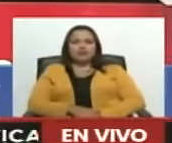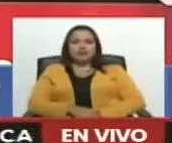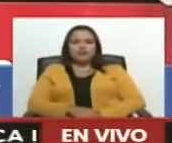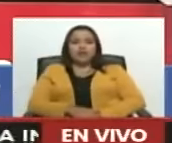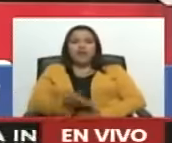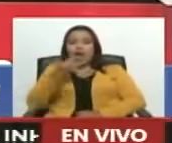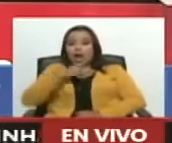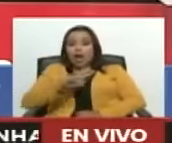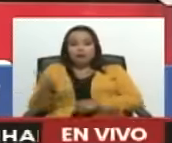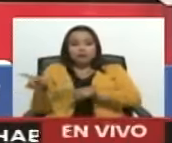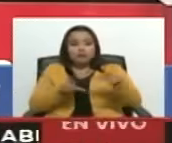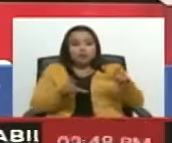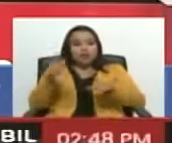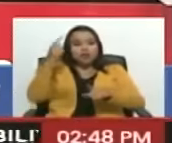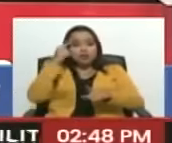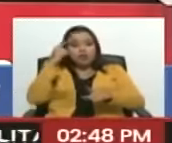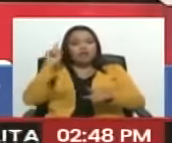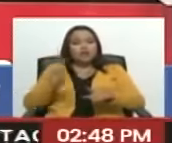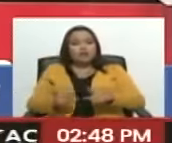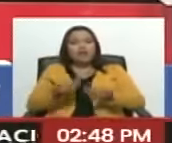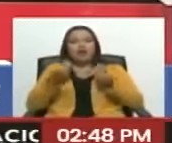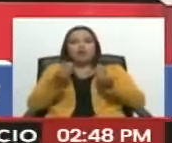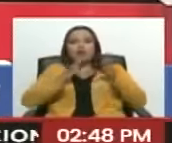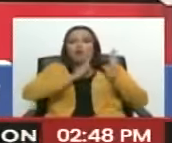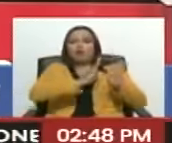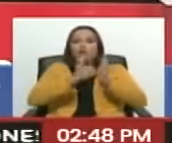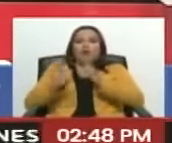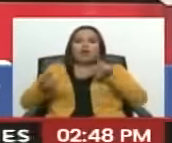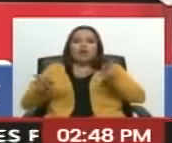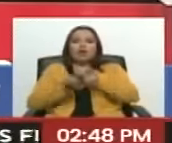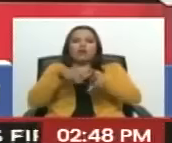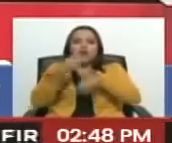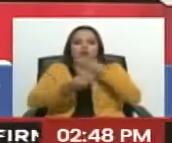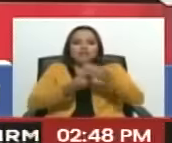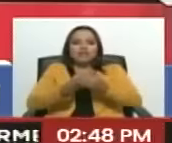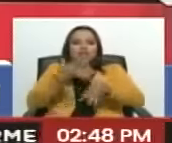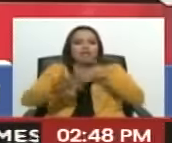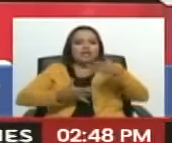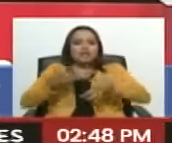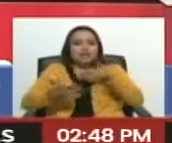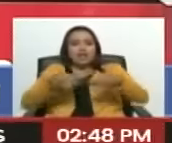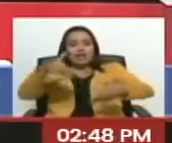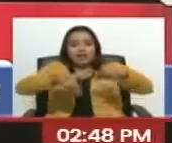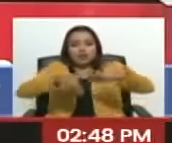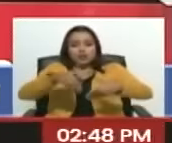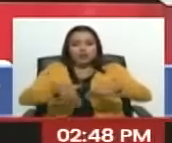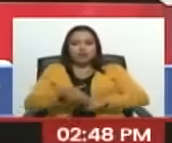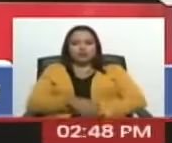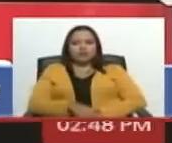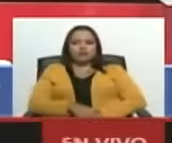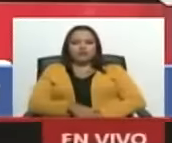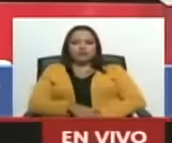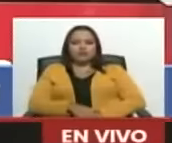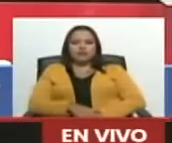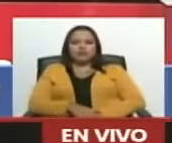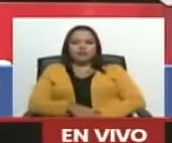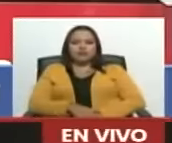fecha y cronograma, como se hace en una actividad, una cosa electoral, que